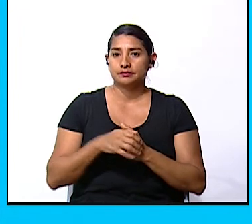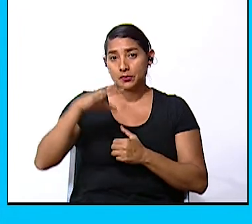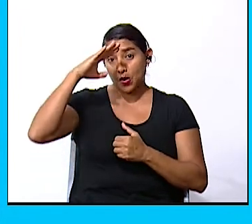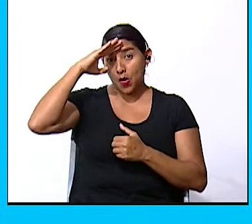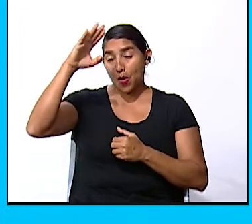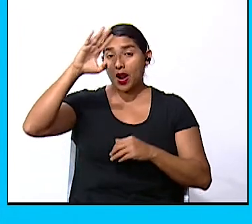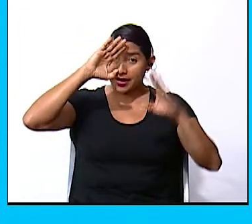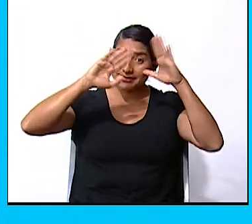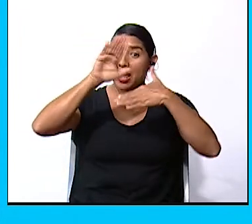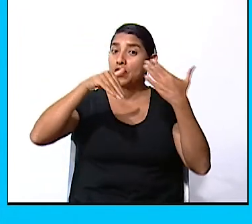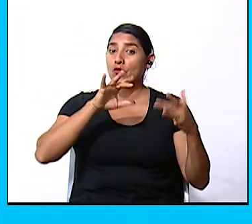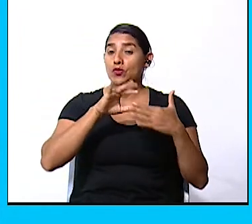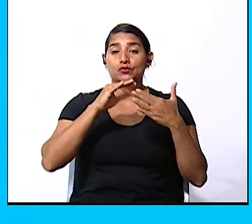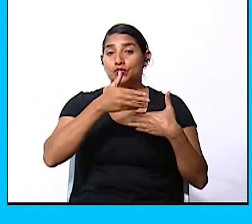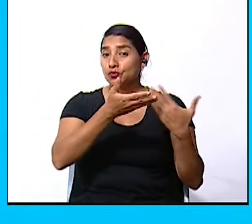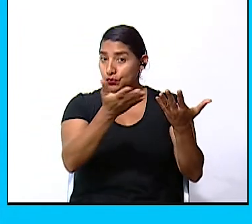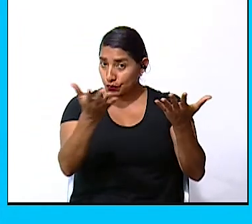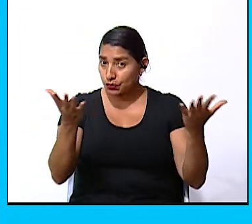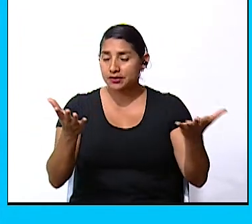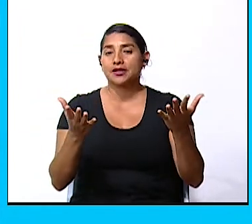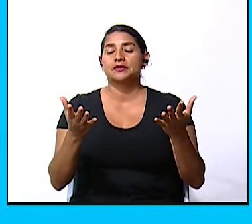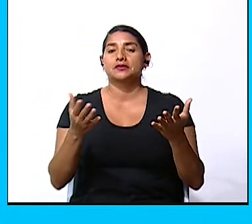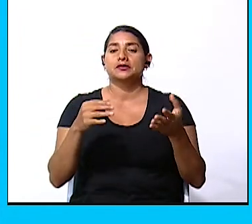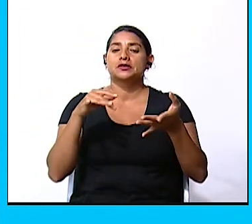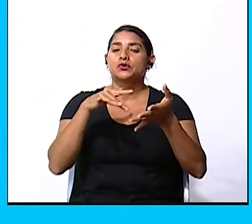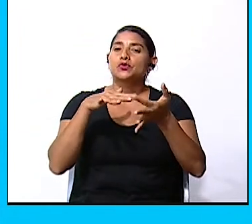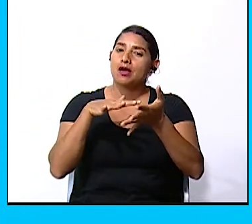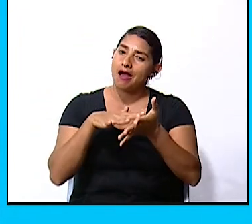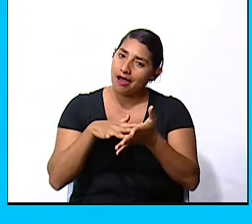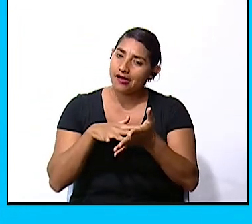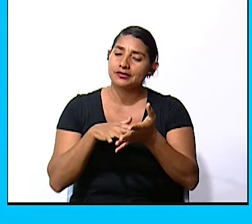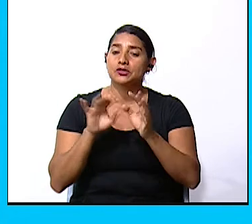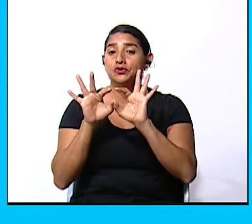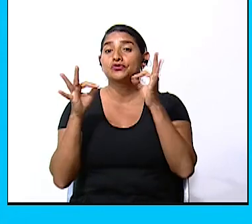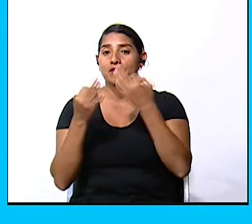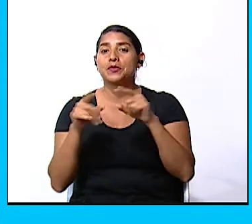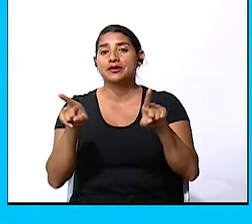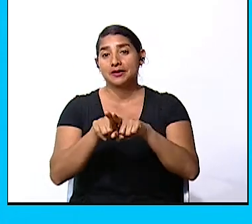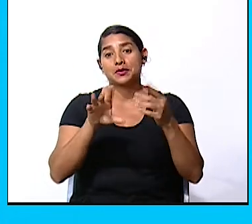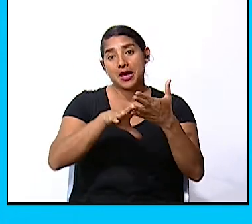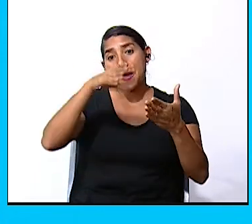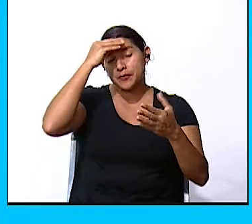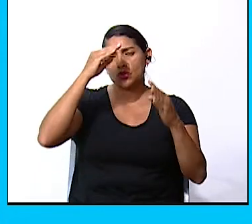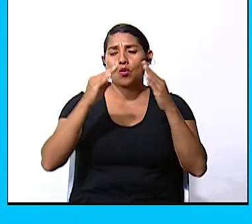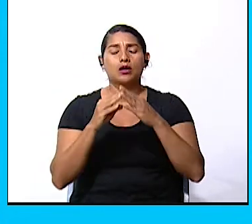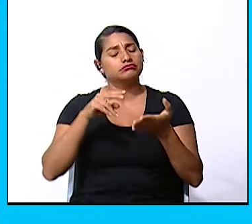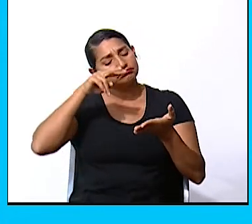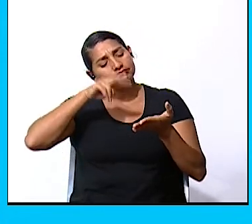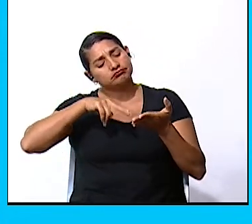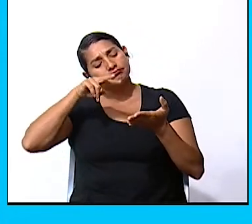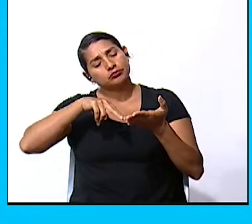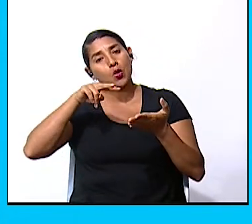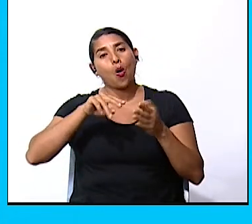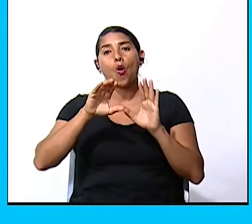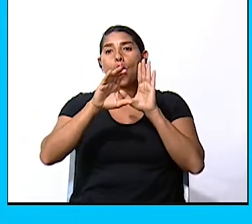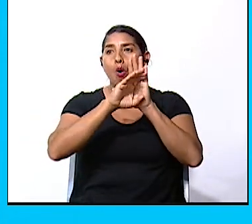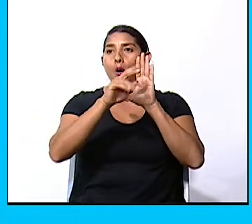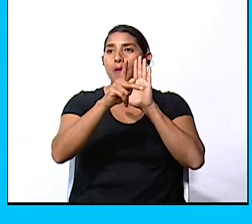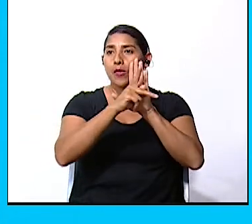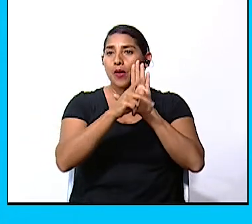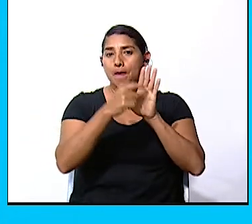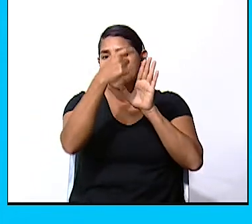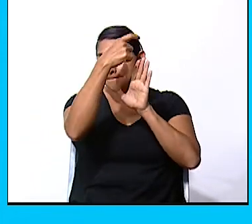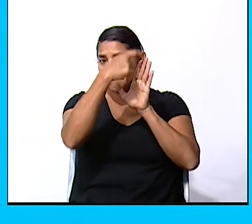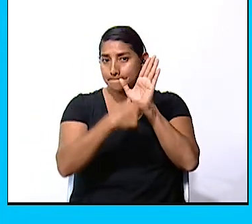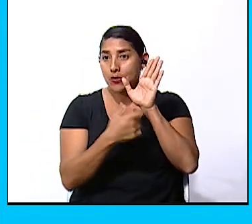Hola, saludos especiales a todos los estimados estudiantes y sus familias de Aprendo en Casa. Estaba leyendo la Constitución